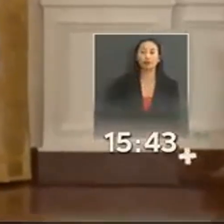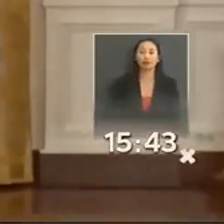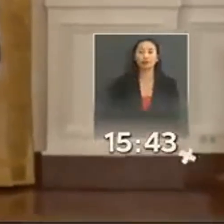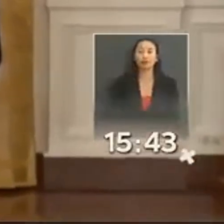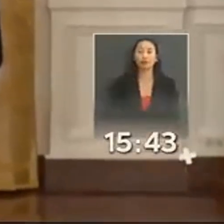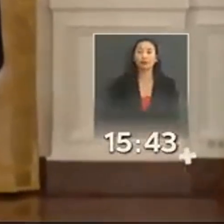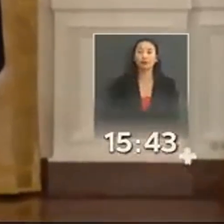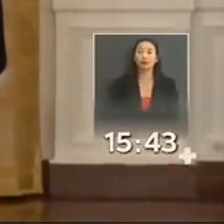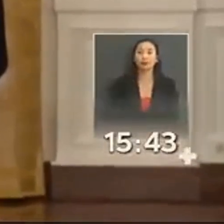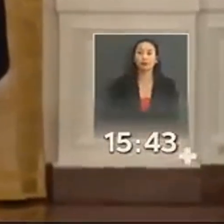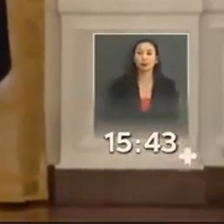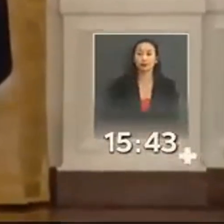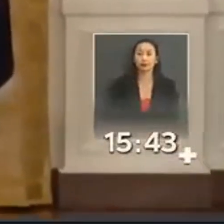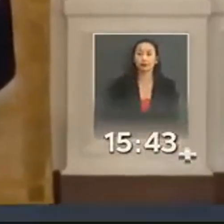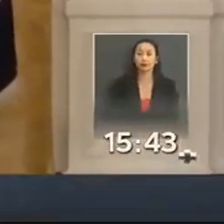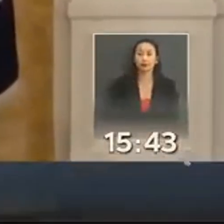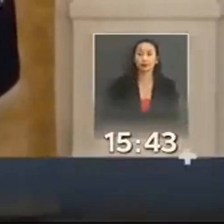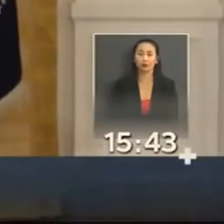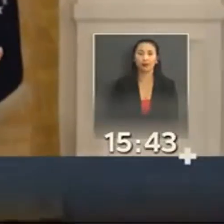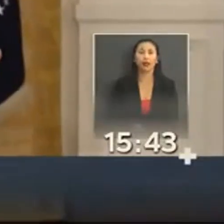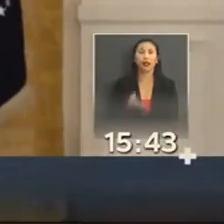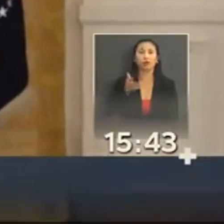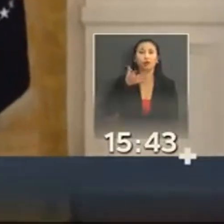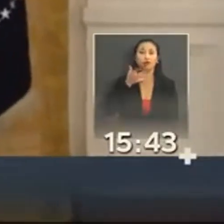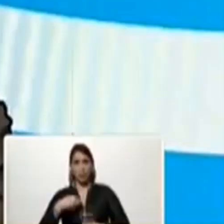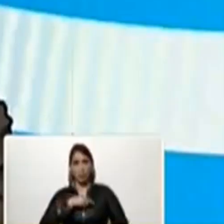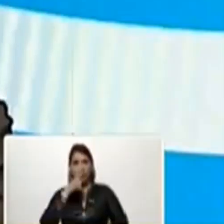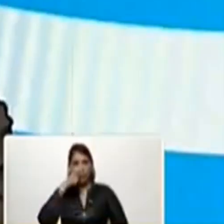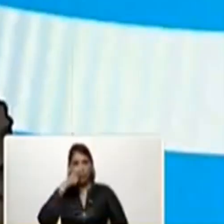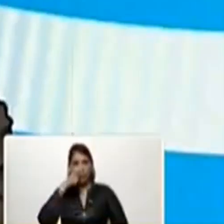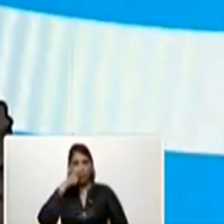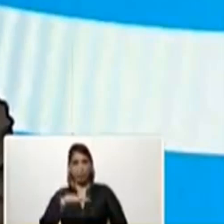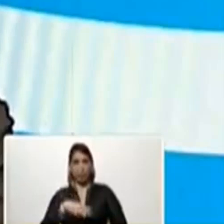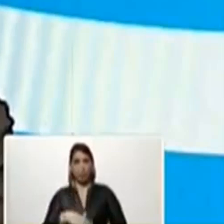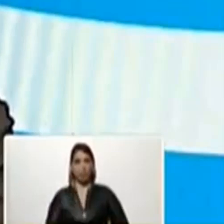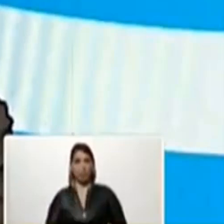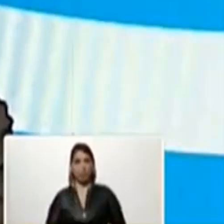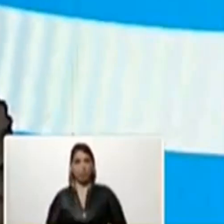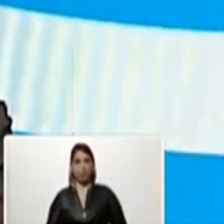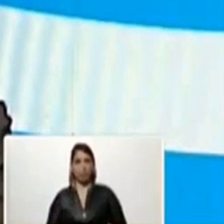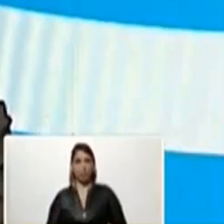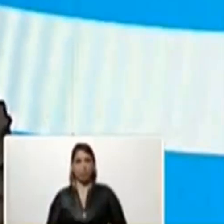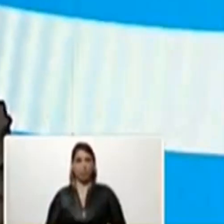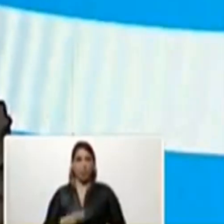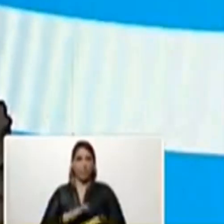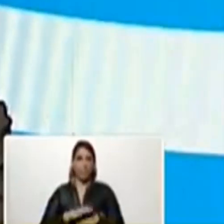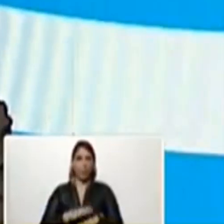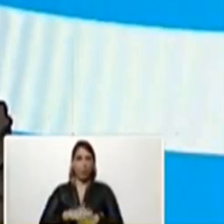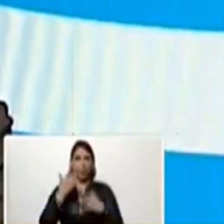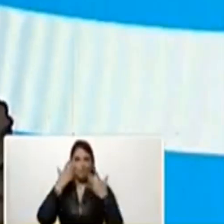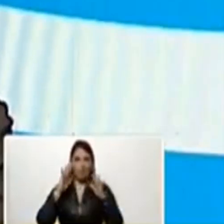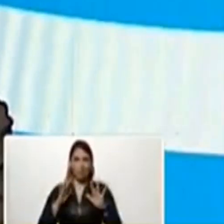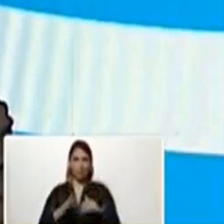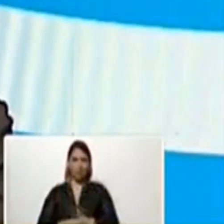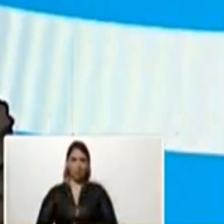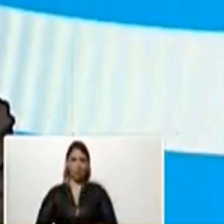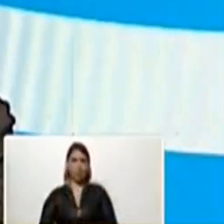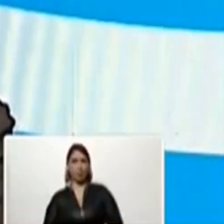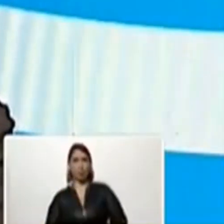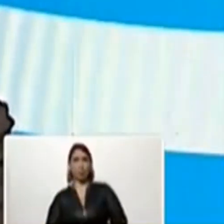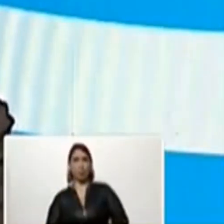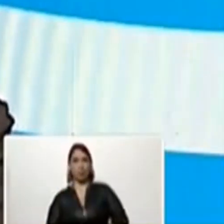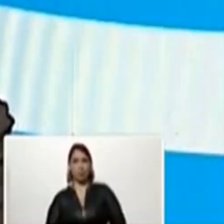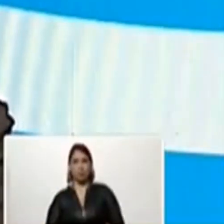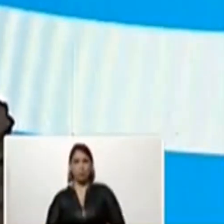líder ilegítimo. Sin embargo, Maduro insta a Washington a que pase la página en su política extremista y advierte que está preparado